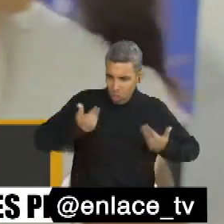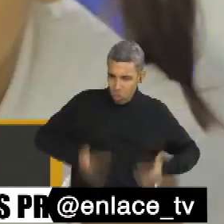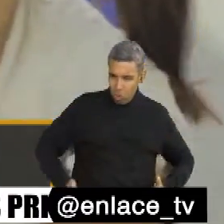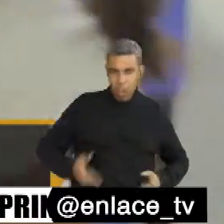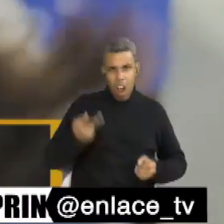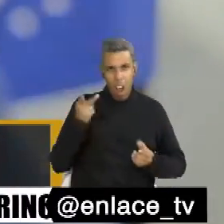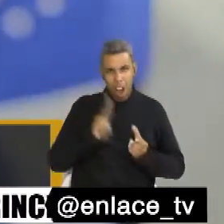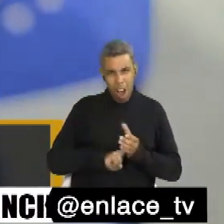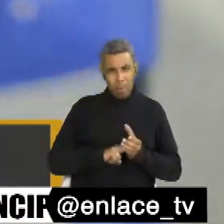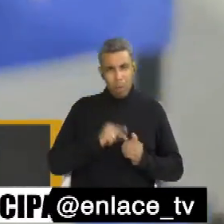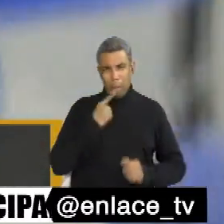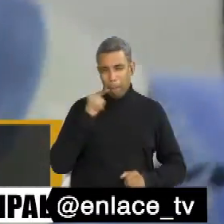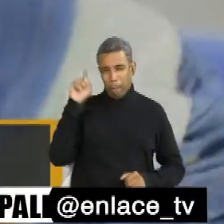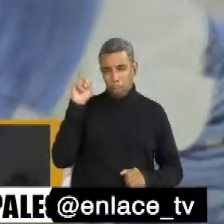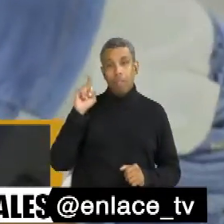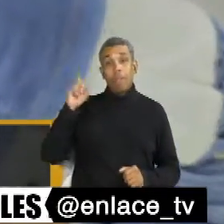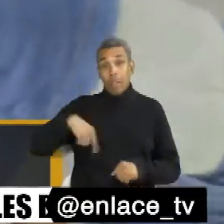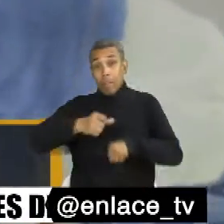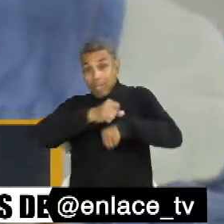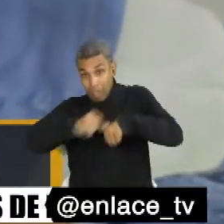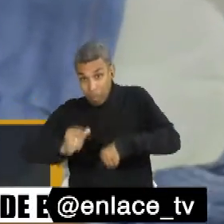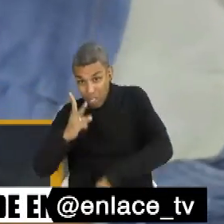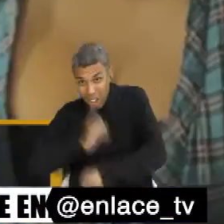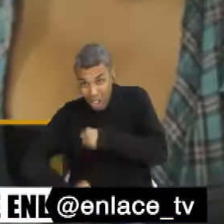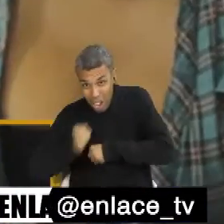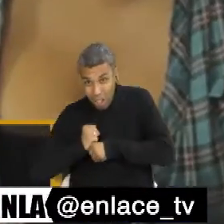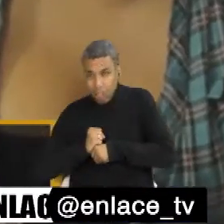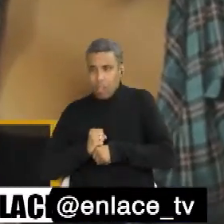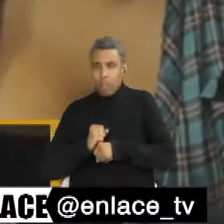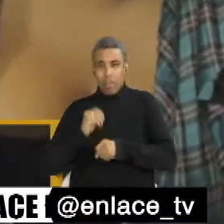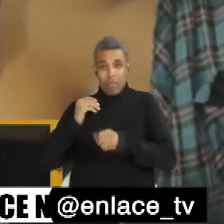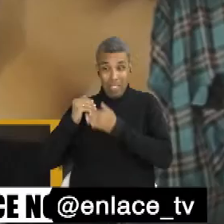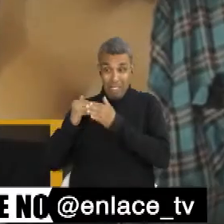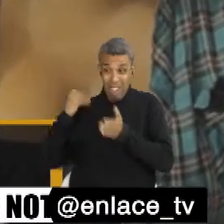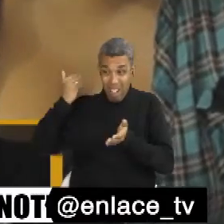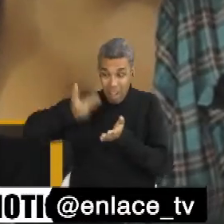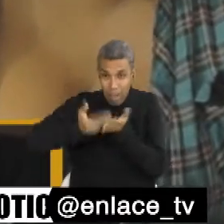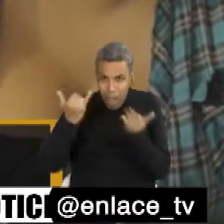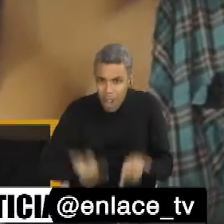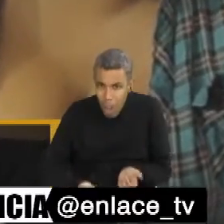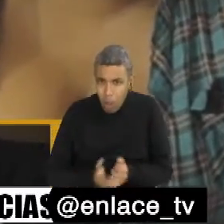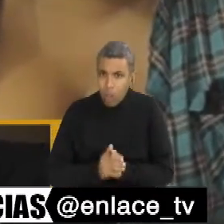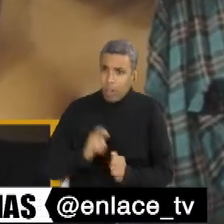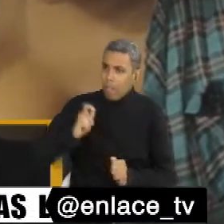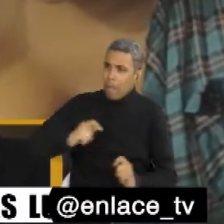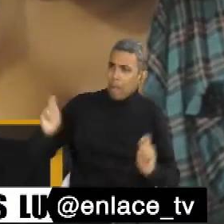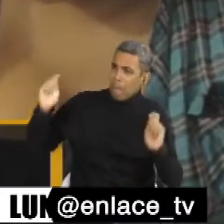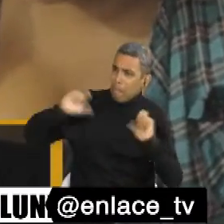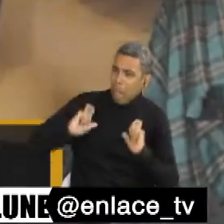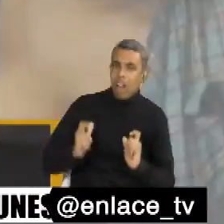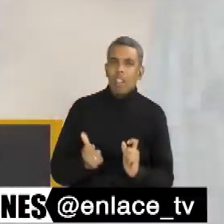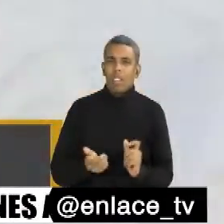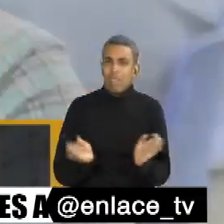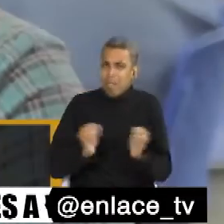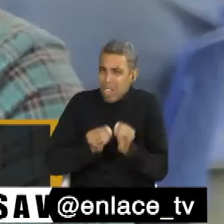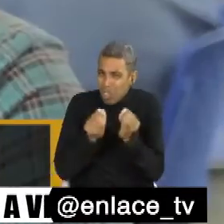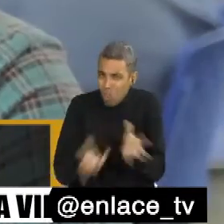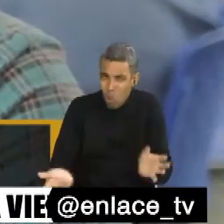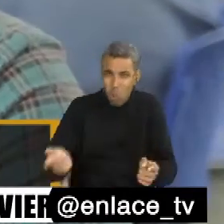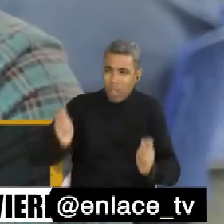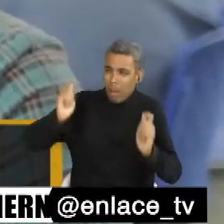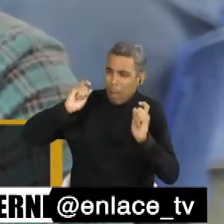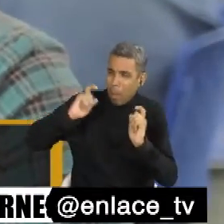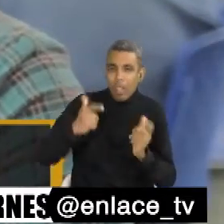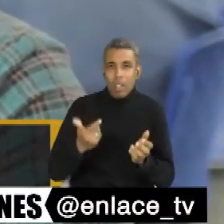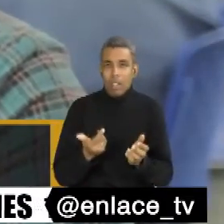medicamentos posteriores a la operación no los ha recibido hace año y medio debido a que Café Salud no se los autoriza. El decir de los de